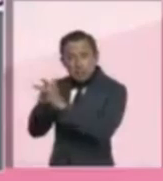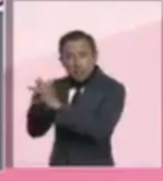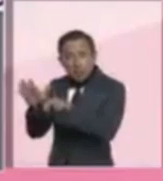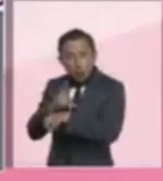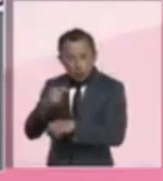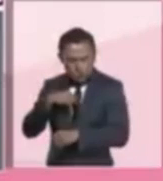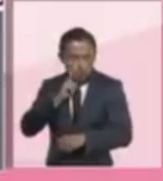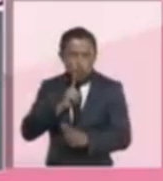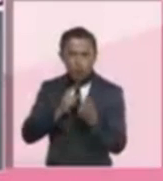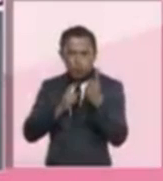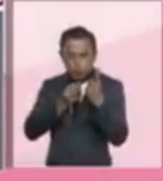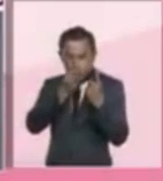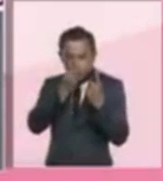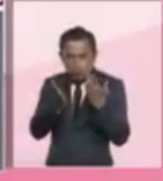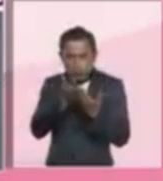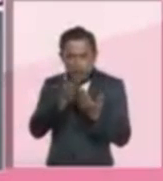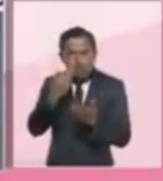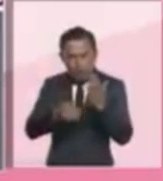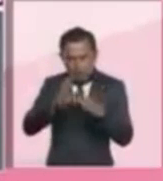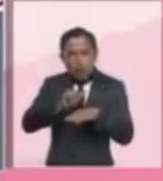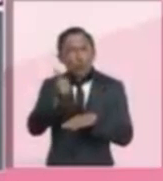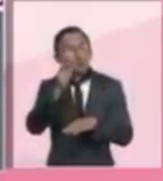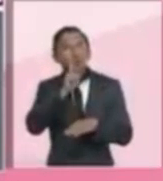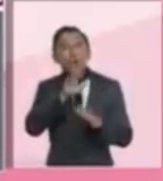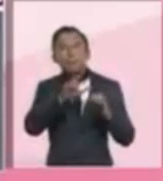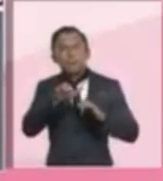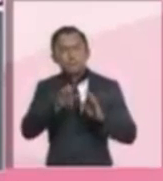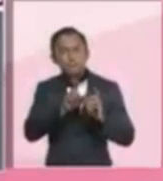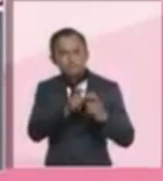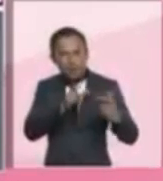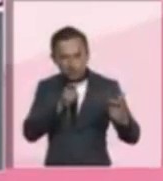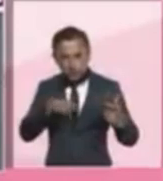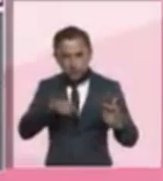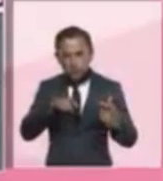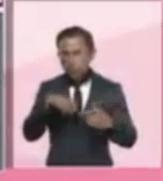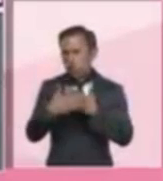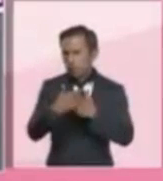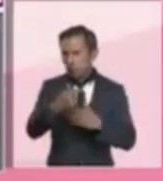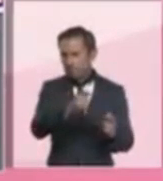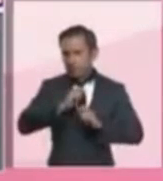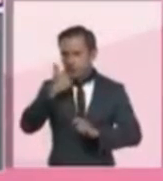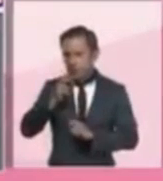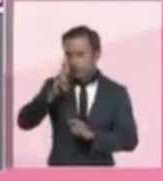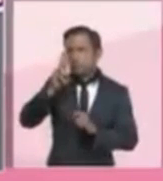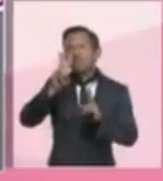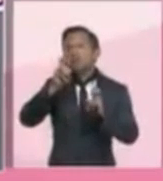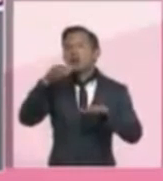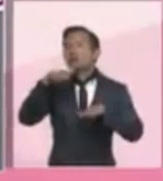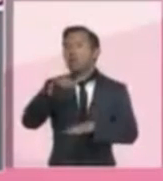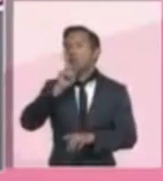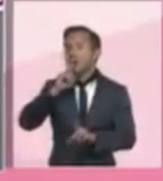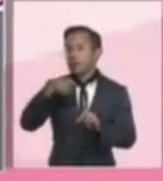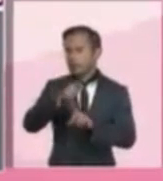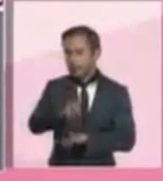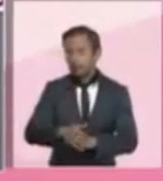pedir la palabra para hablar de las mujeres. Candidato José Antonio Meade, la intervención anterior, el candidato López Obrador lanzaba una pregunta para usted. Bueno,